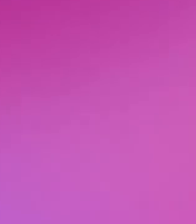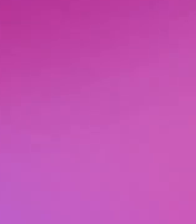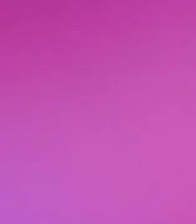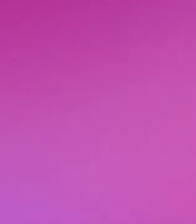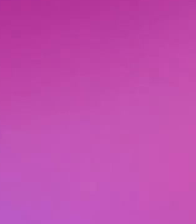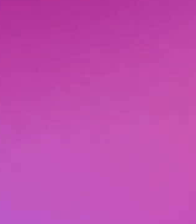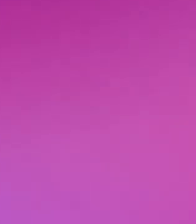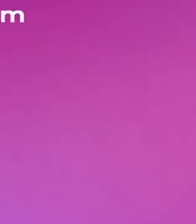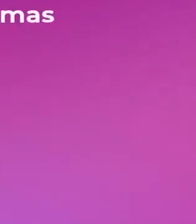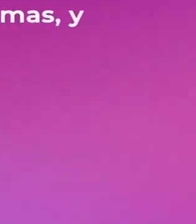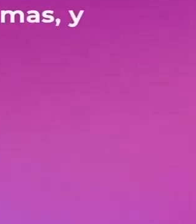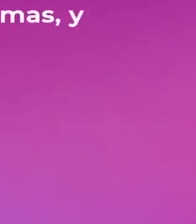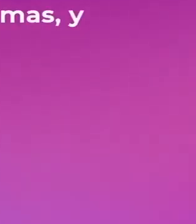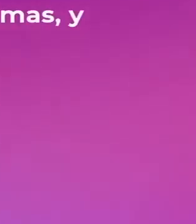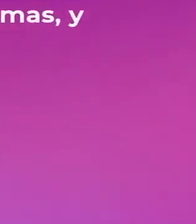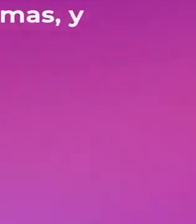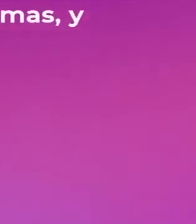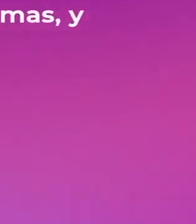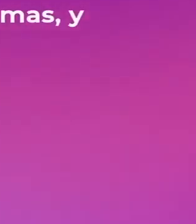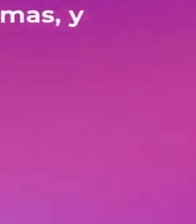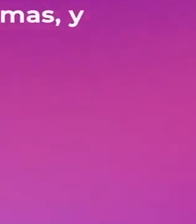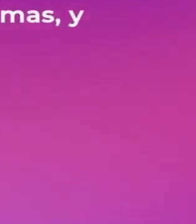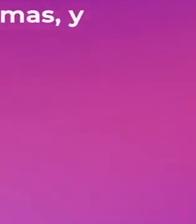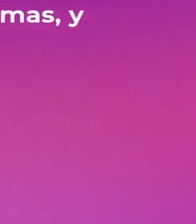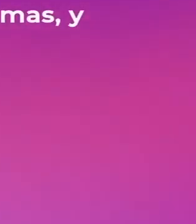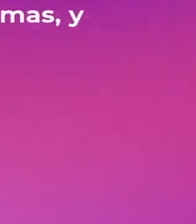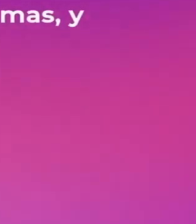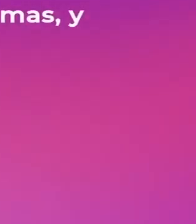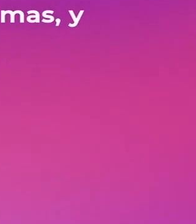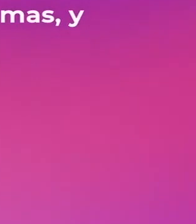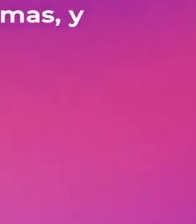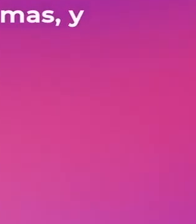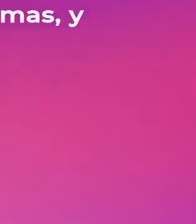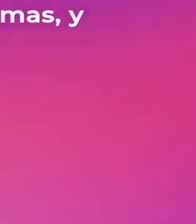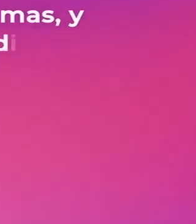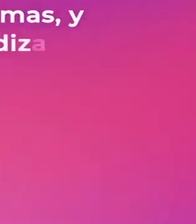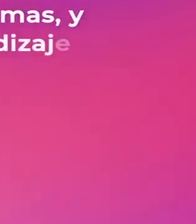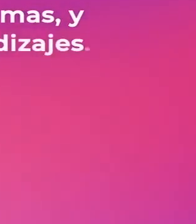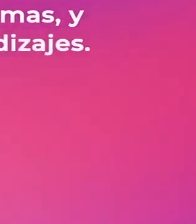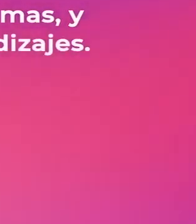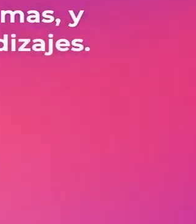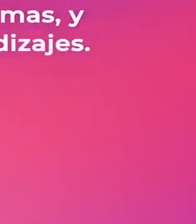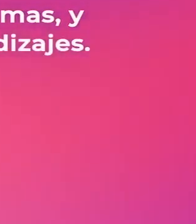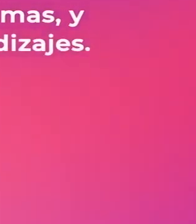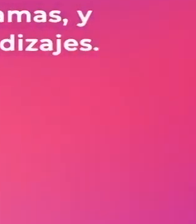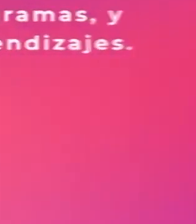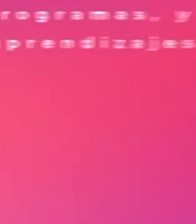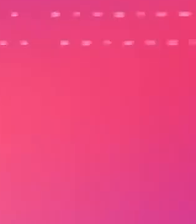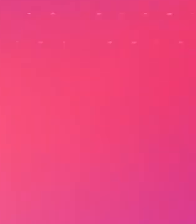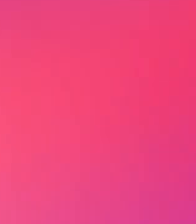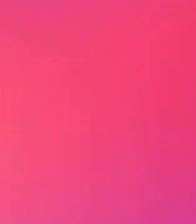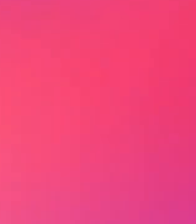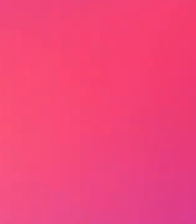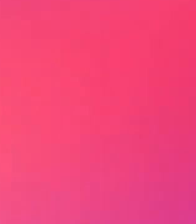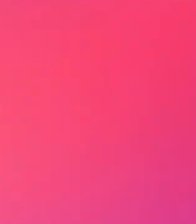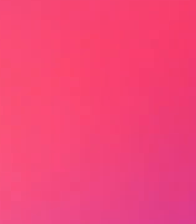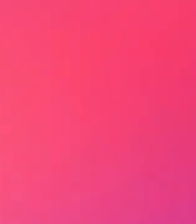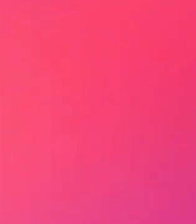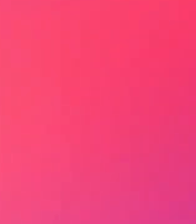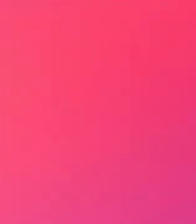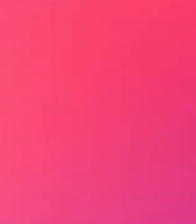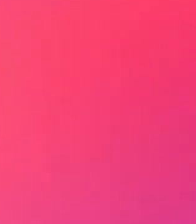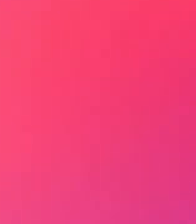aprendeencasa.cep.gov.mx, en donde podrás ver nuevamente los videos de los programas y además encontrarás actividades para fortalecer tus